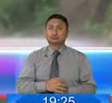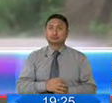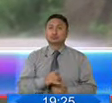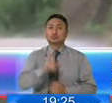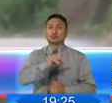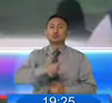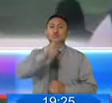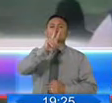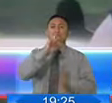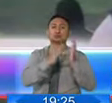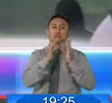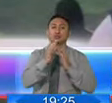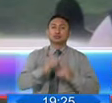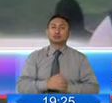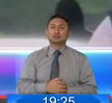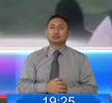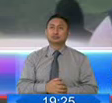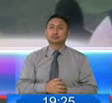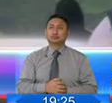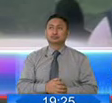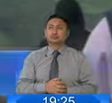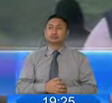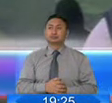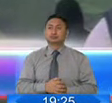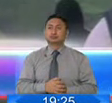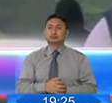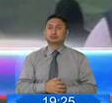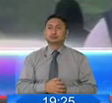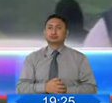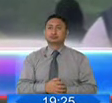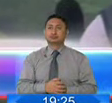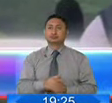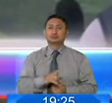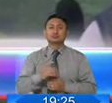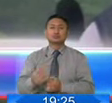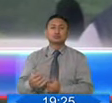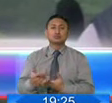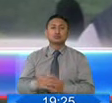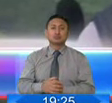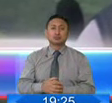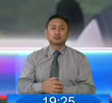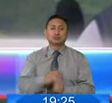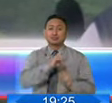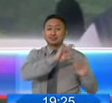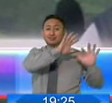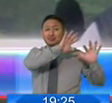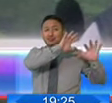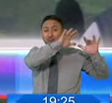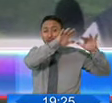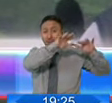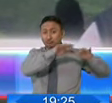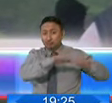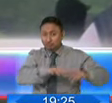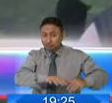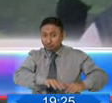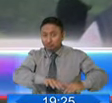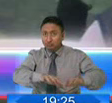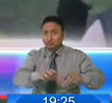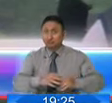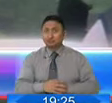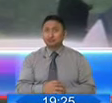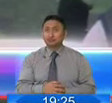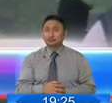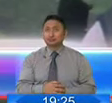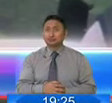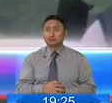lunes 2 de abril. A las 5:30 de la mañana tenemos el reporte que un deslizamiento arrastró alrededor de 5 personas,